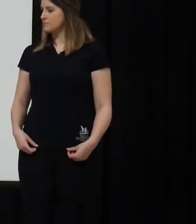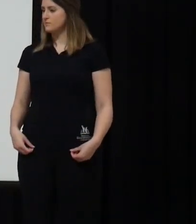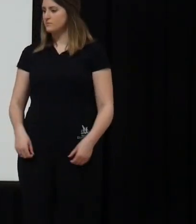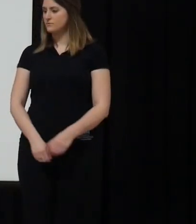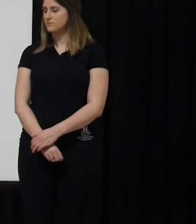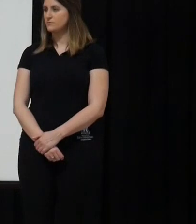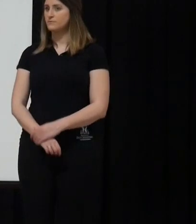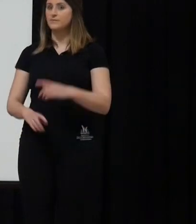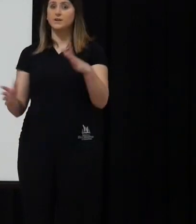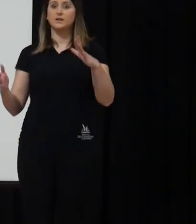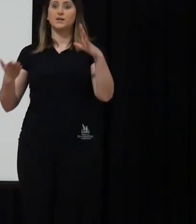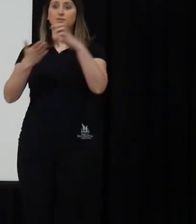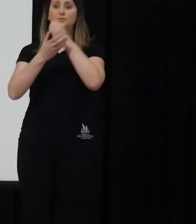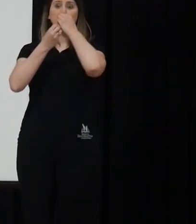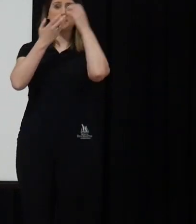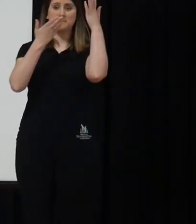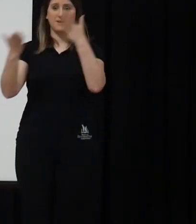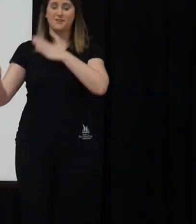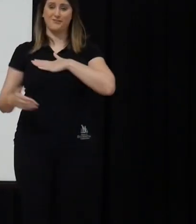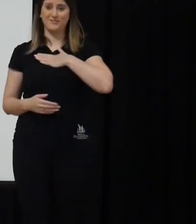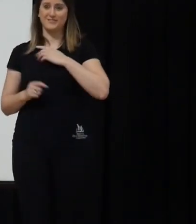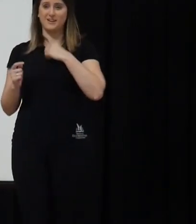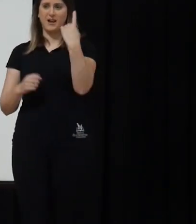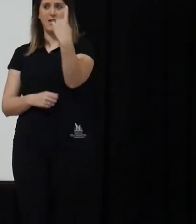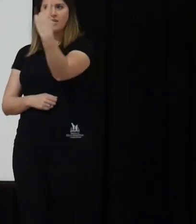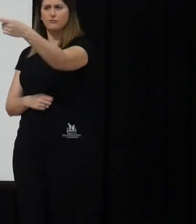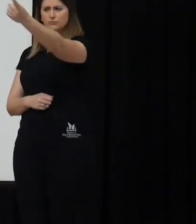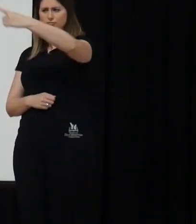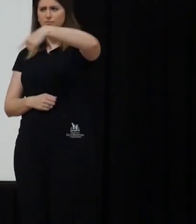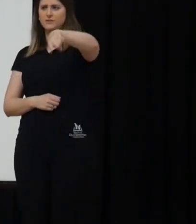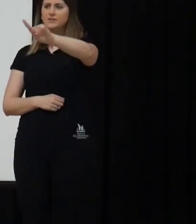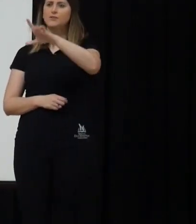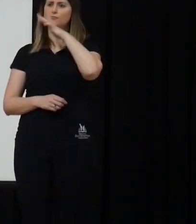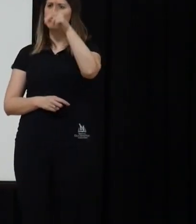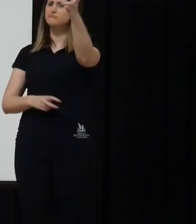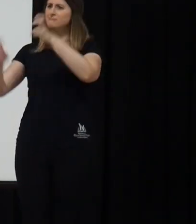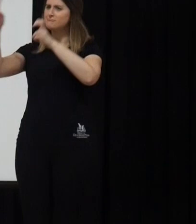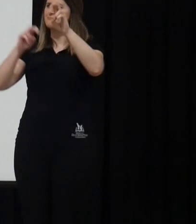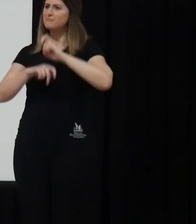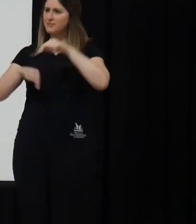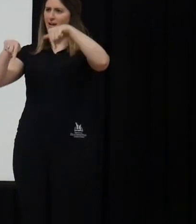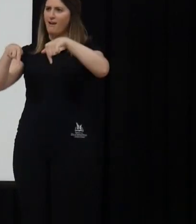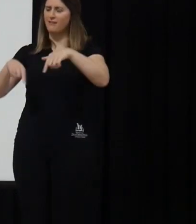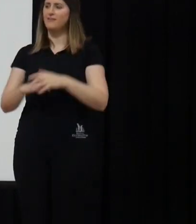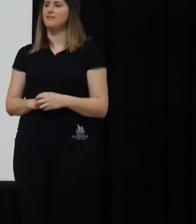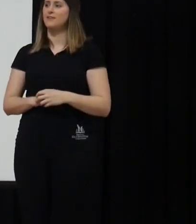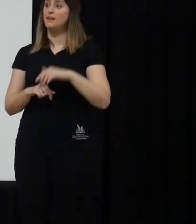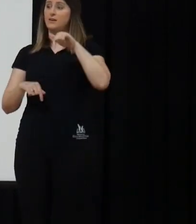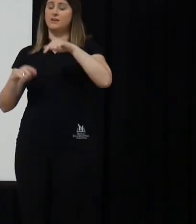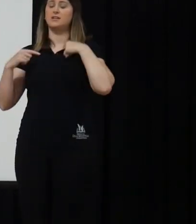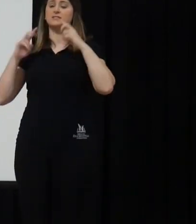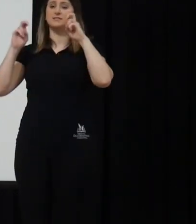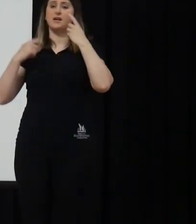Damos la más cordial bienvenida a cada uno de vosotros por vuestra presencia en esa